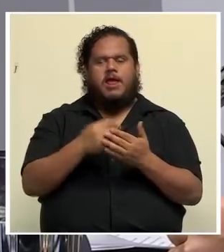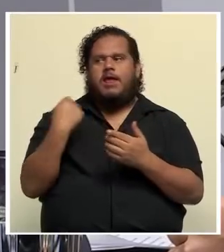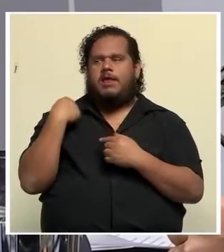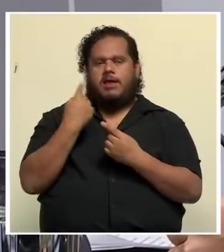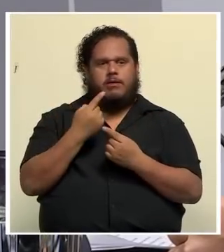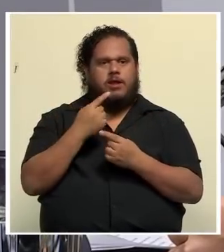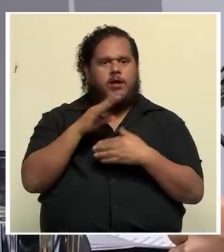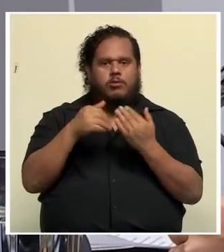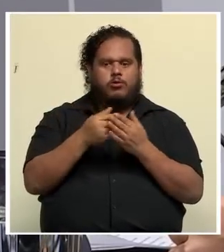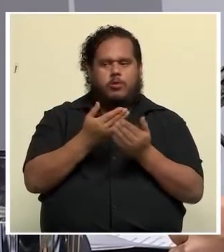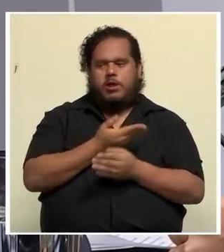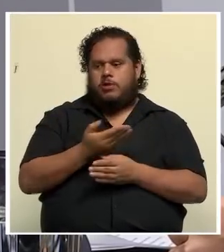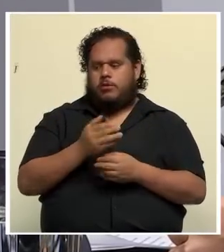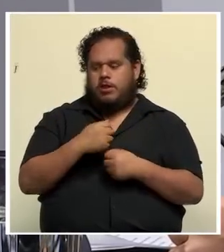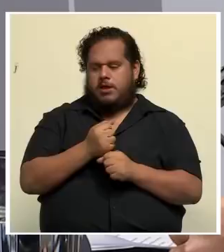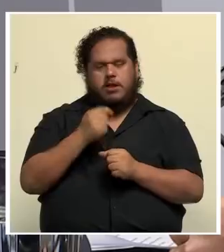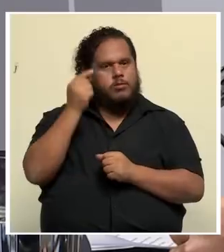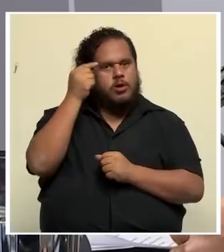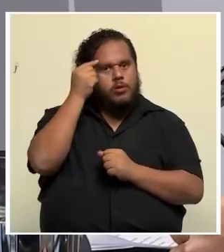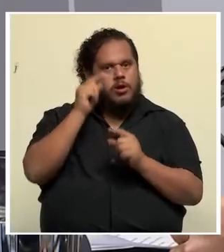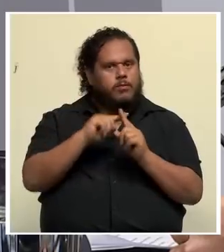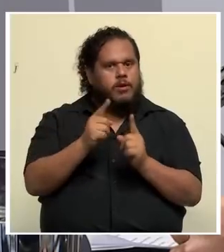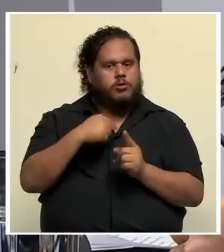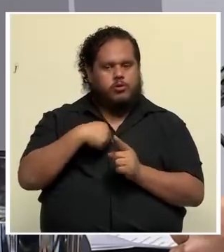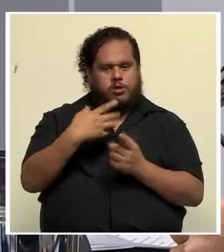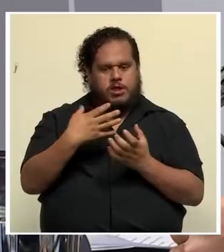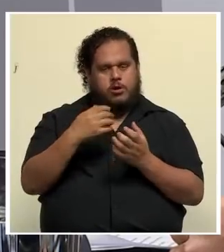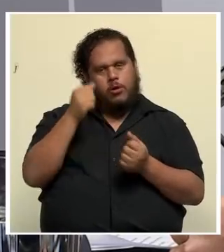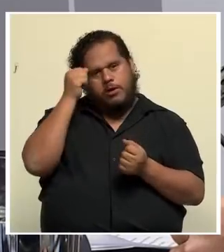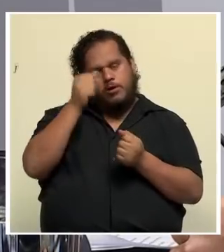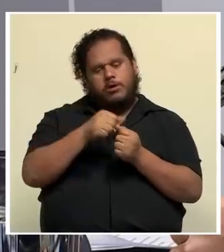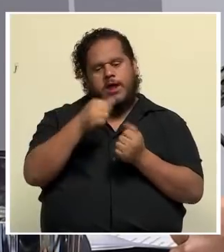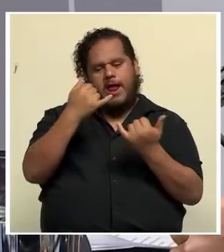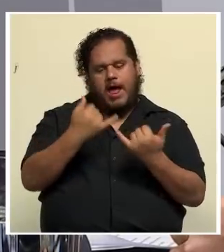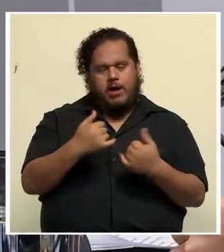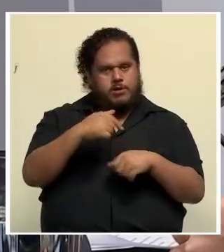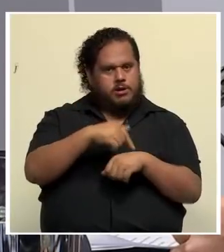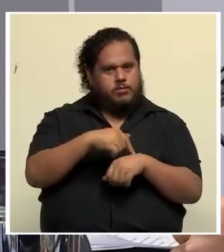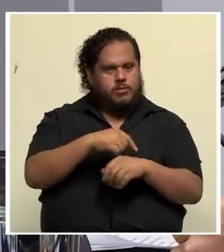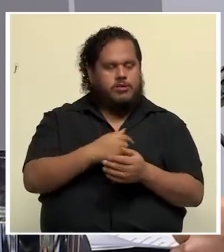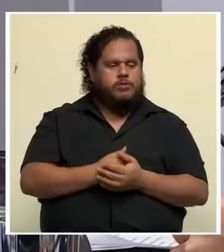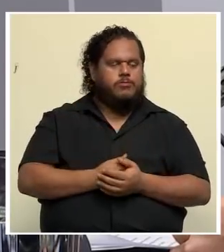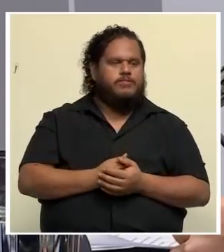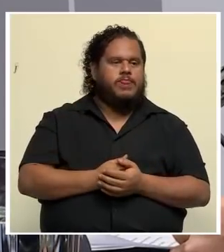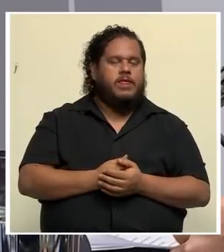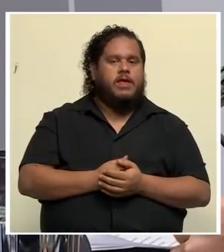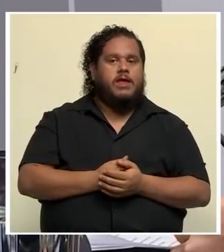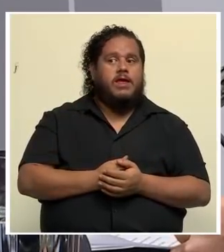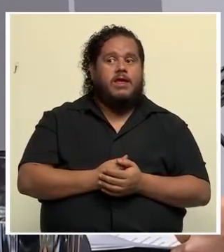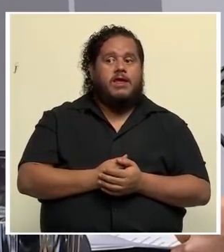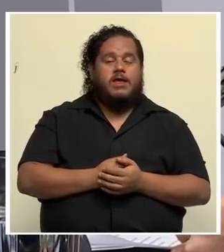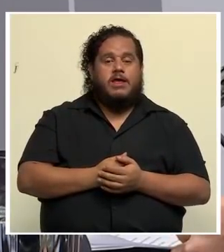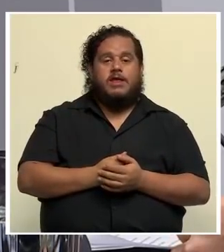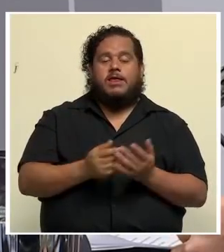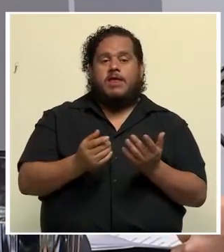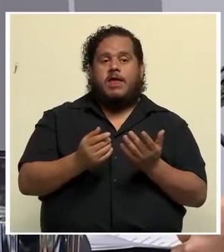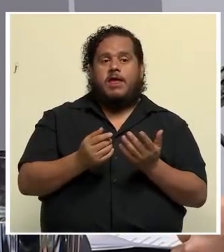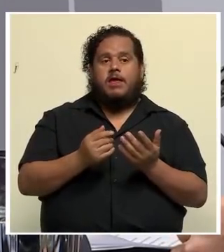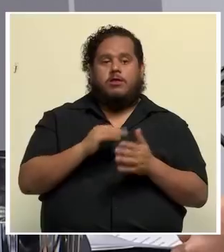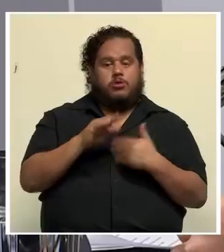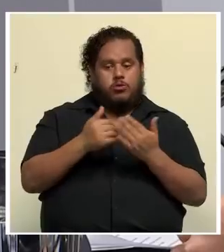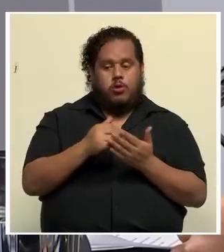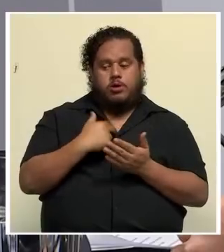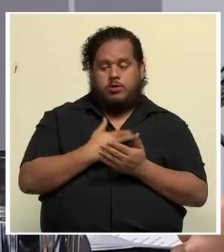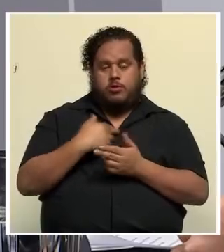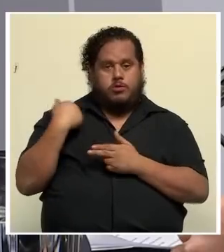que hicimos en gobierno. Pero quiero recordar en este momento que la coyuntura en la que heredamos